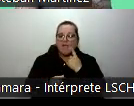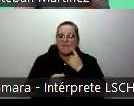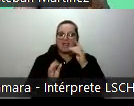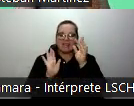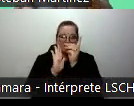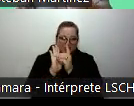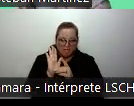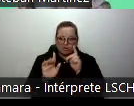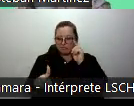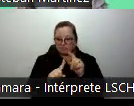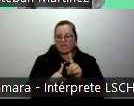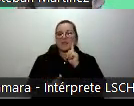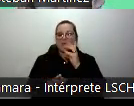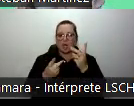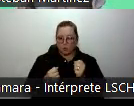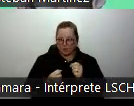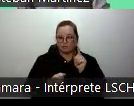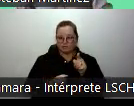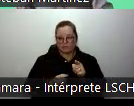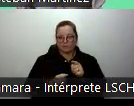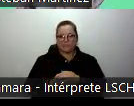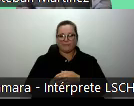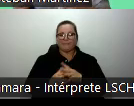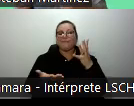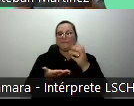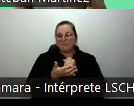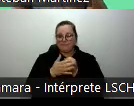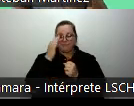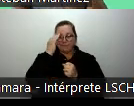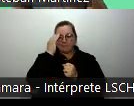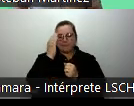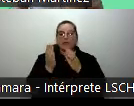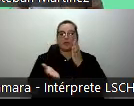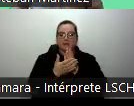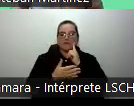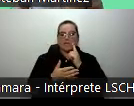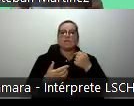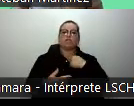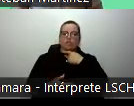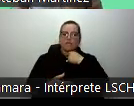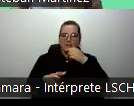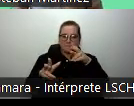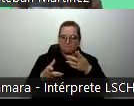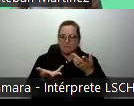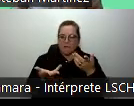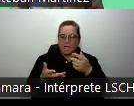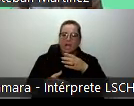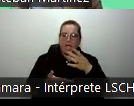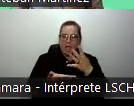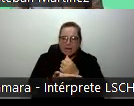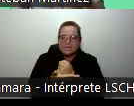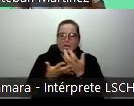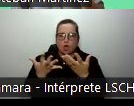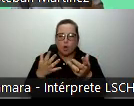es como que ojalá tenga algún número alcanzable eh tiene que ser ambiciosa representar estas ambiciones que impliquen un